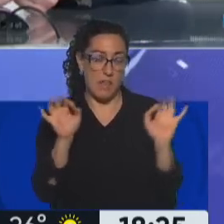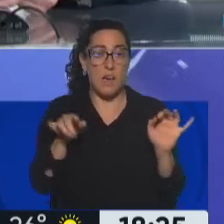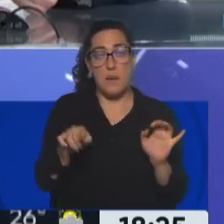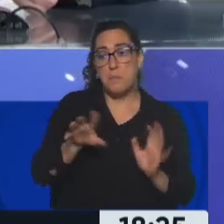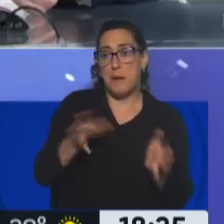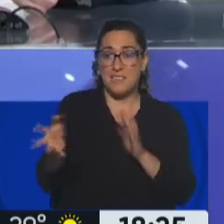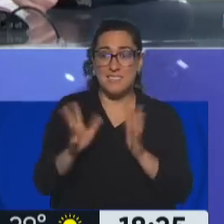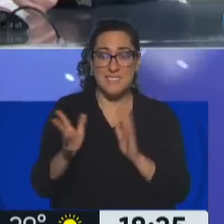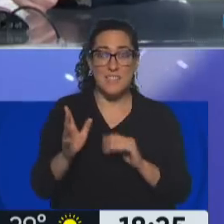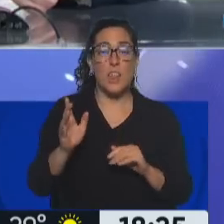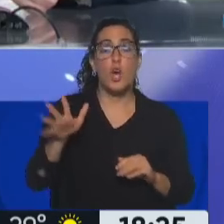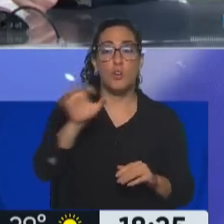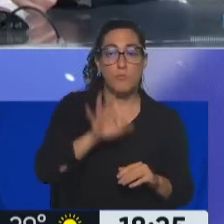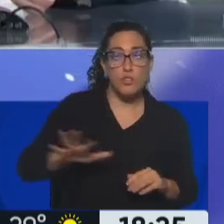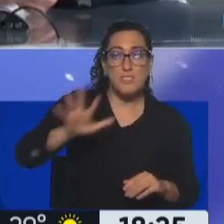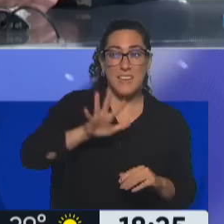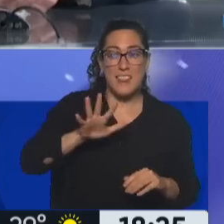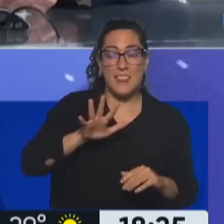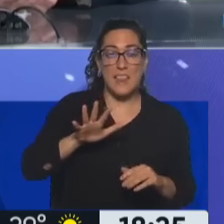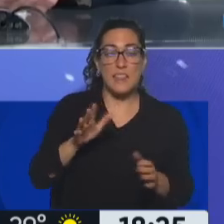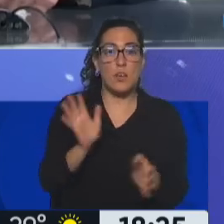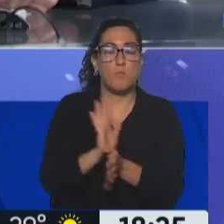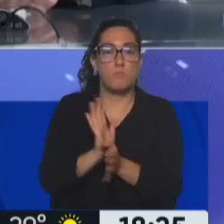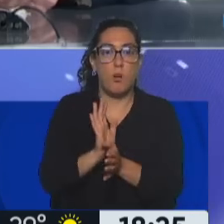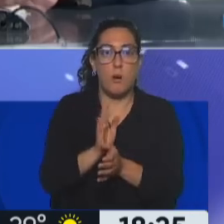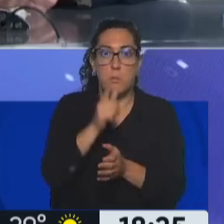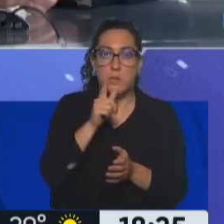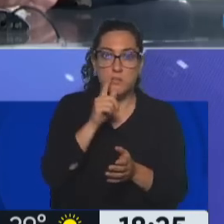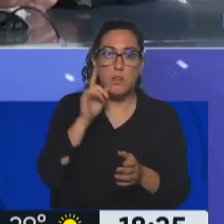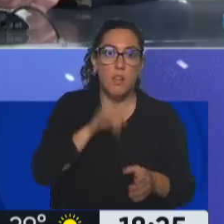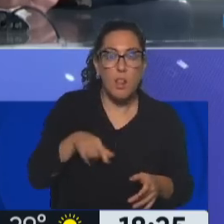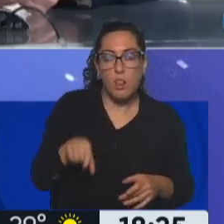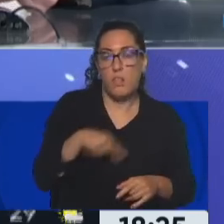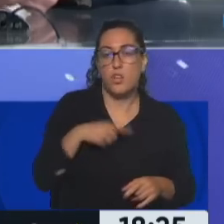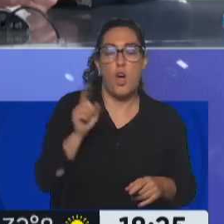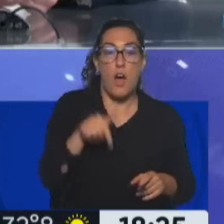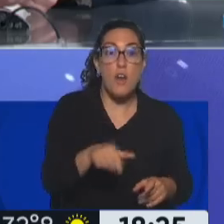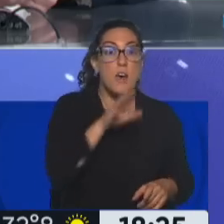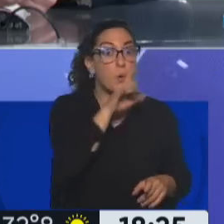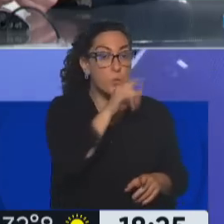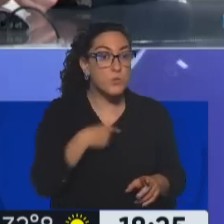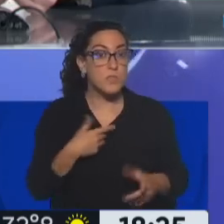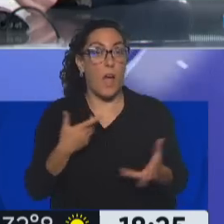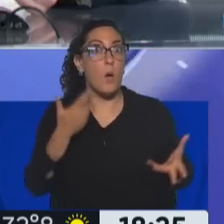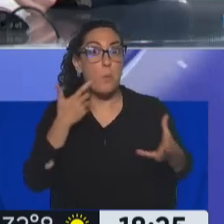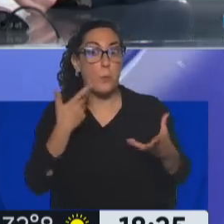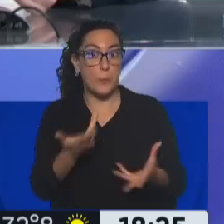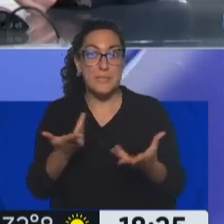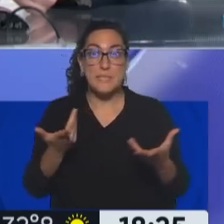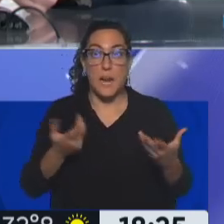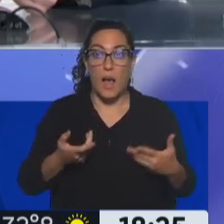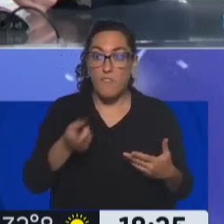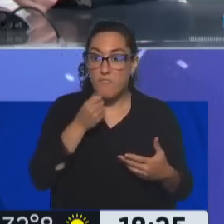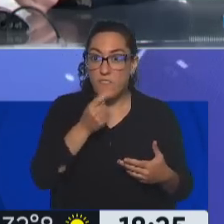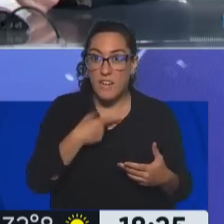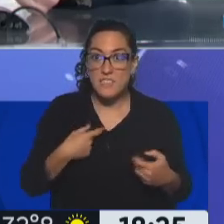que en lugar de ser Occidente el humillado fue básicamente Rusia, que demuestra a su vez lo endeble que son